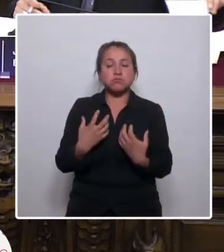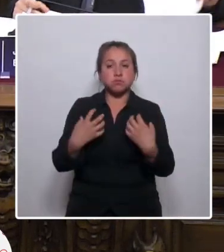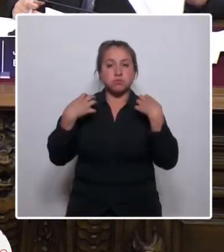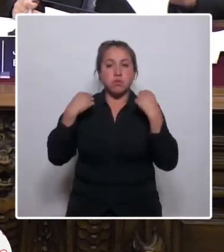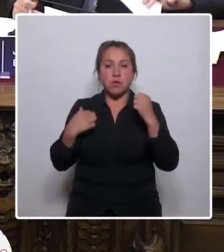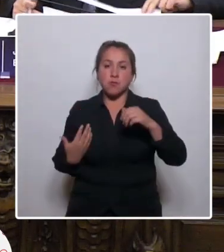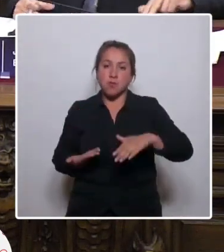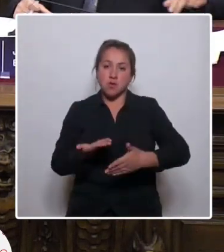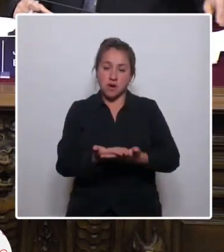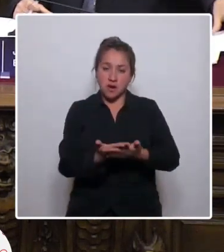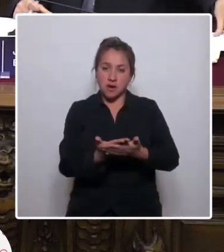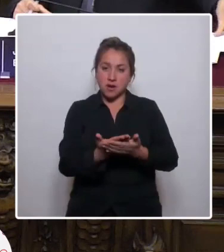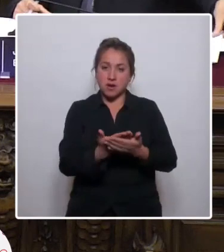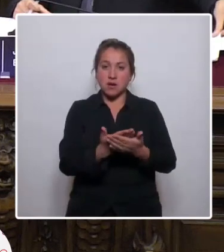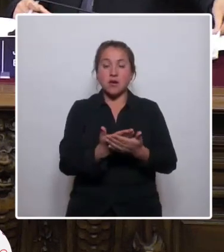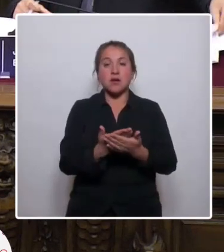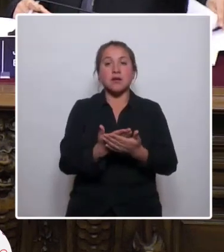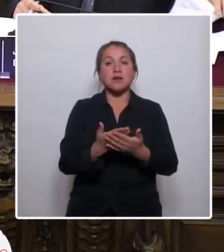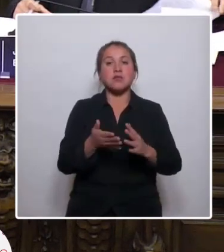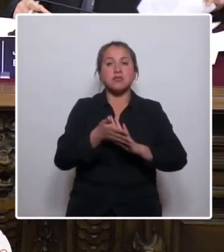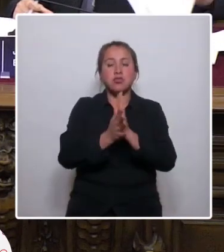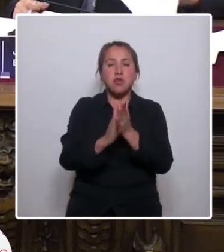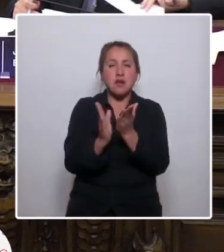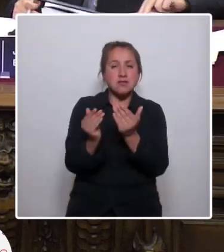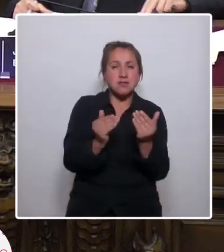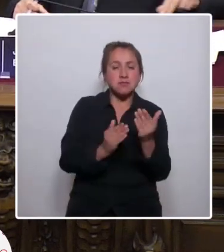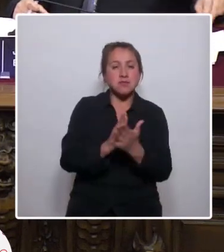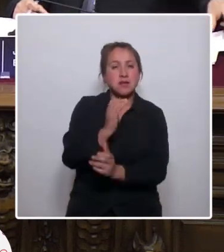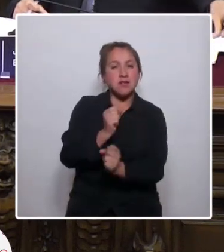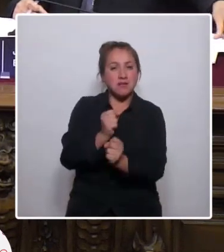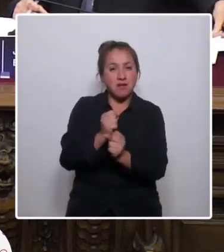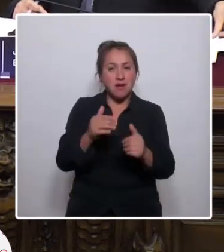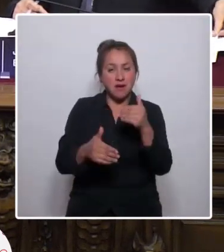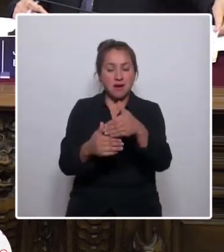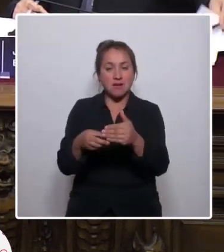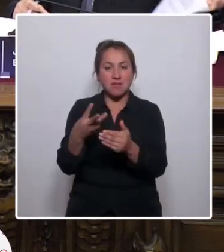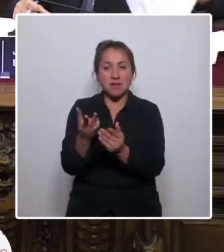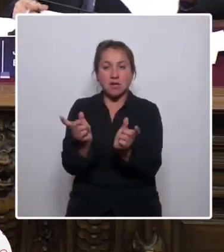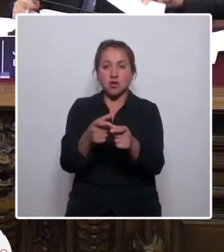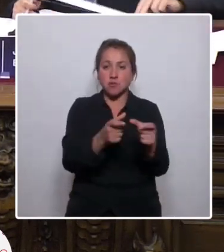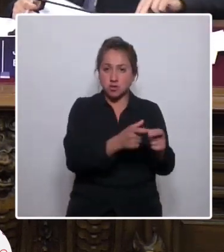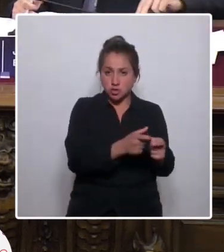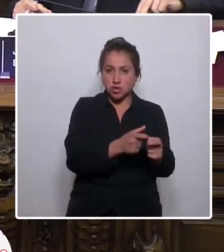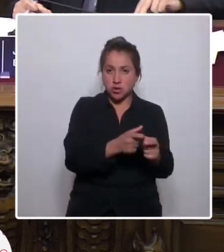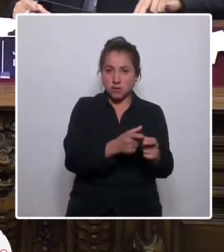proponer la interpretación o armonización necesaria al trabajo de las tres comisiones.